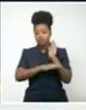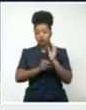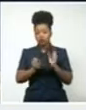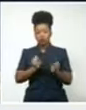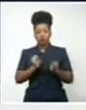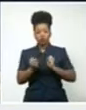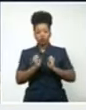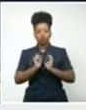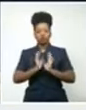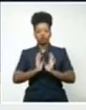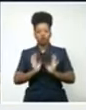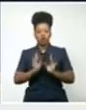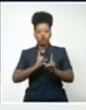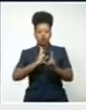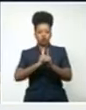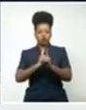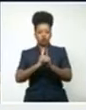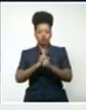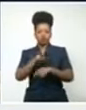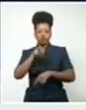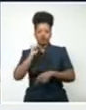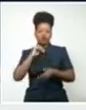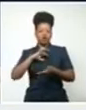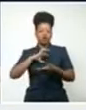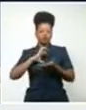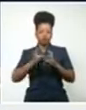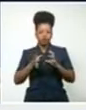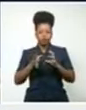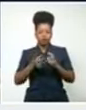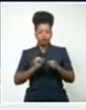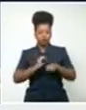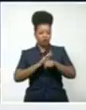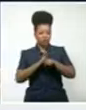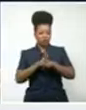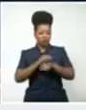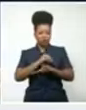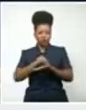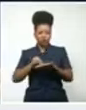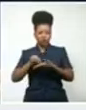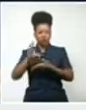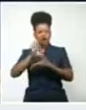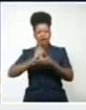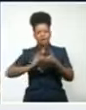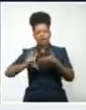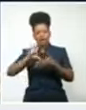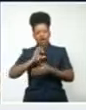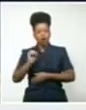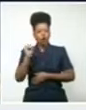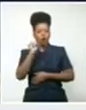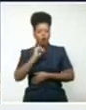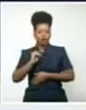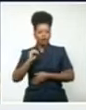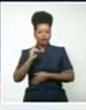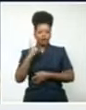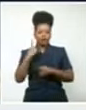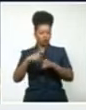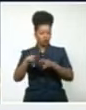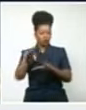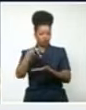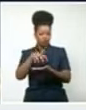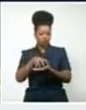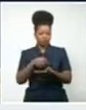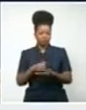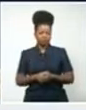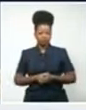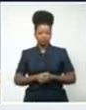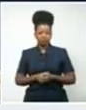encontrado nuevos hábitats en América, Oriente Próximo y el sudeste asiático. La